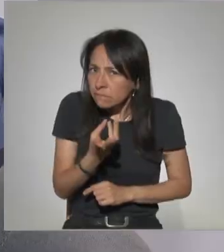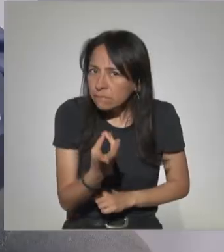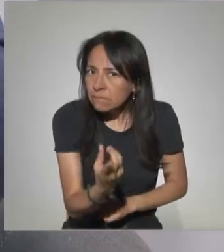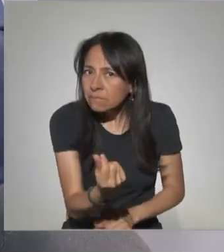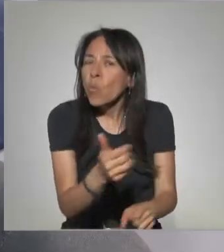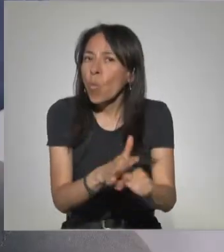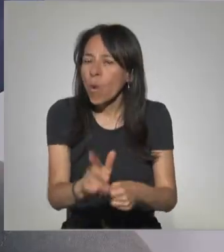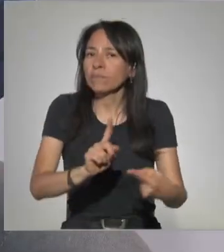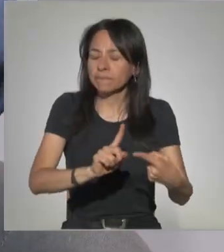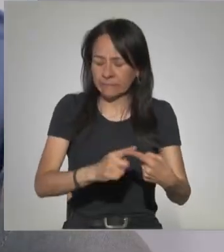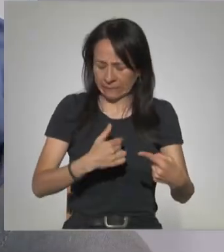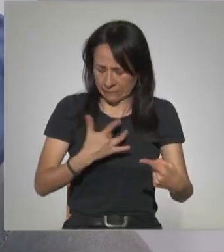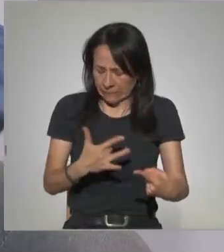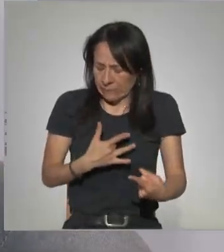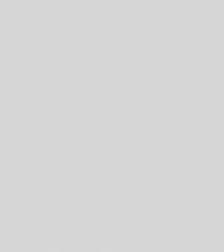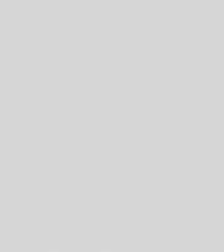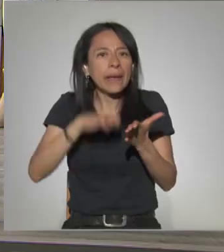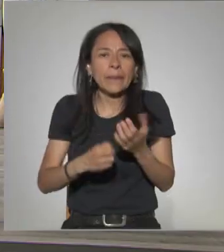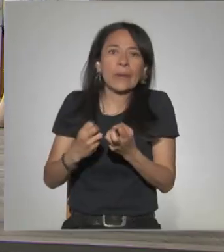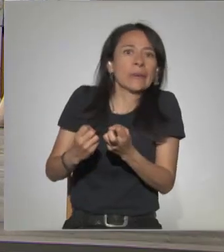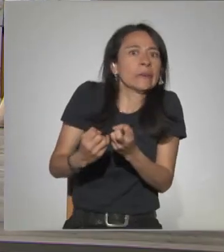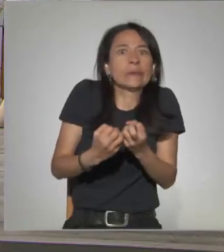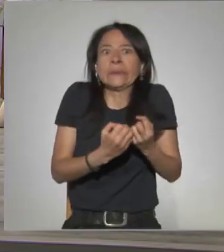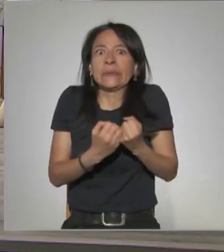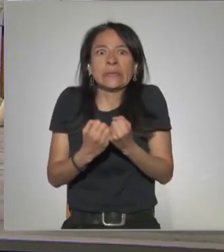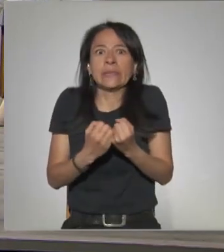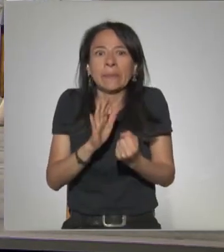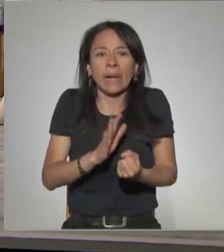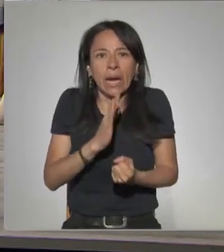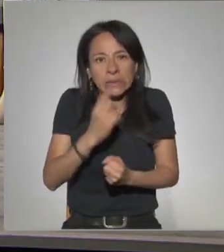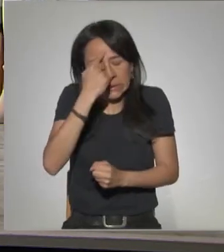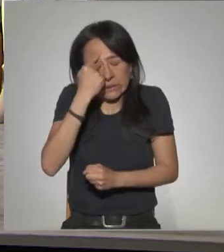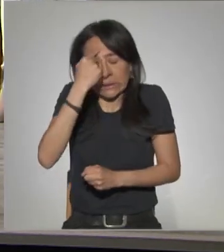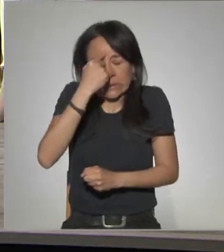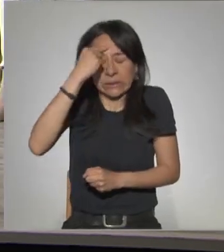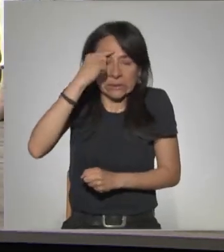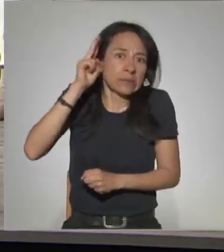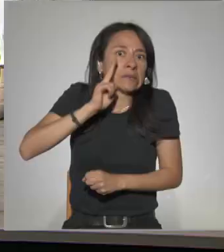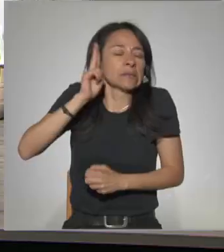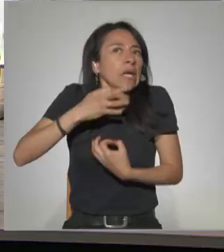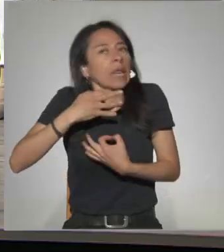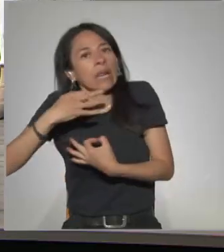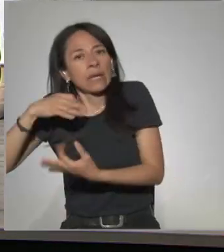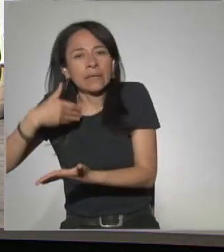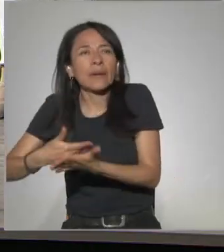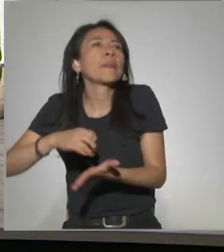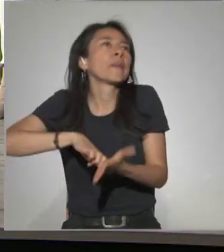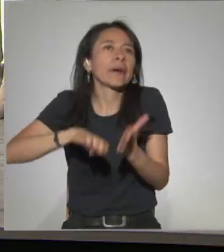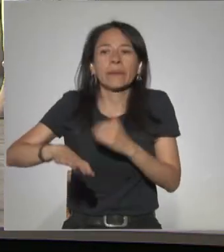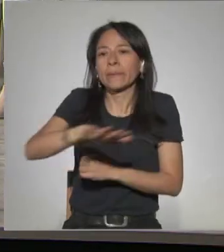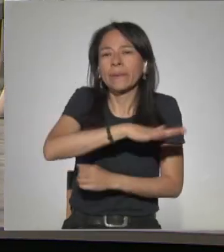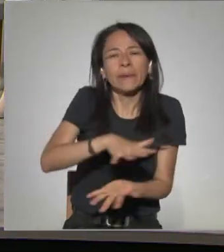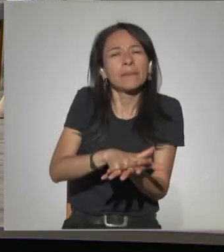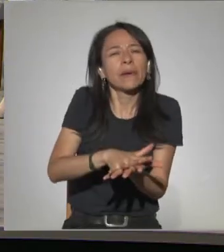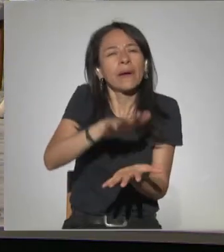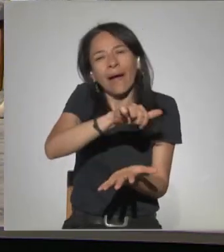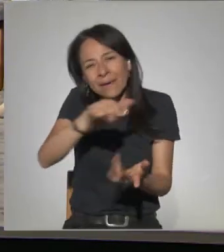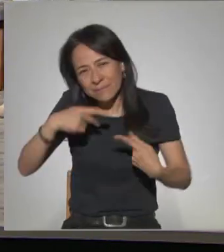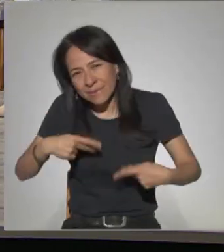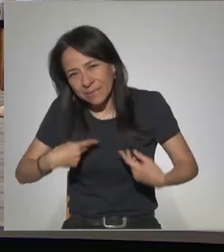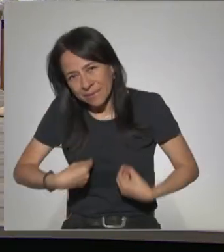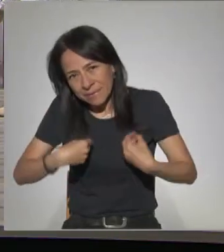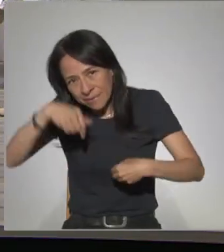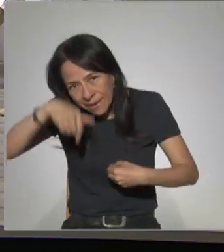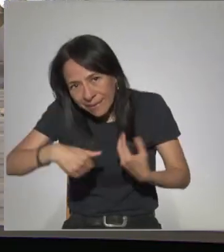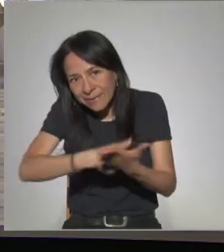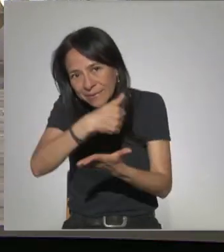esto, recordar que yo tengo recursos. Seguramente la mayoría de nosotros que vivimos en Ciudad de México, en trabajos